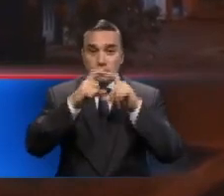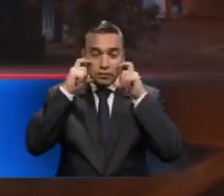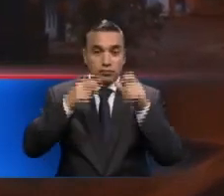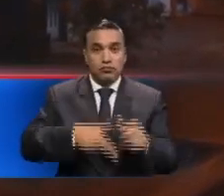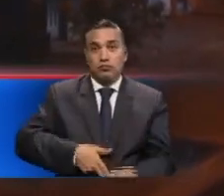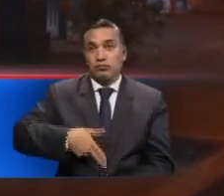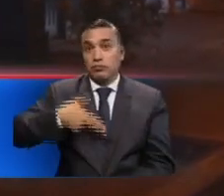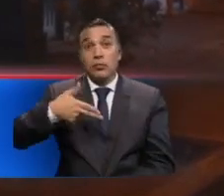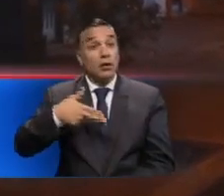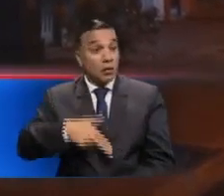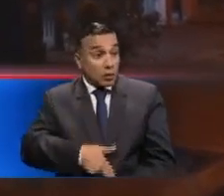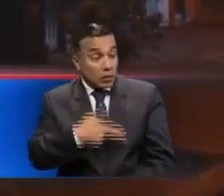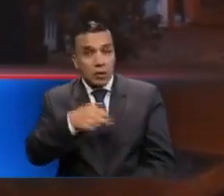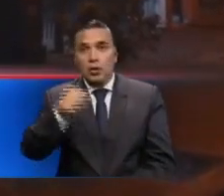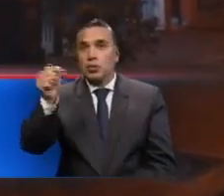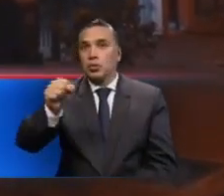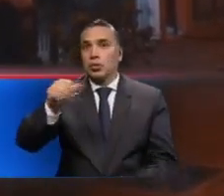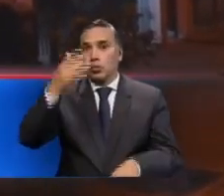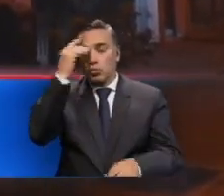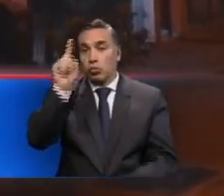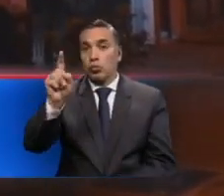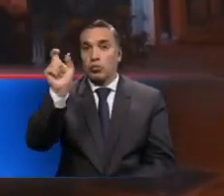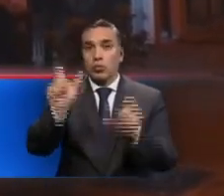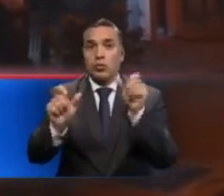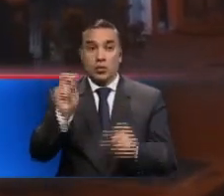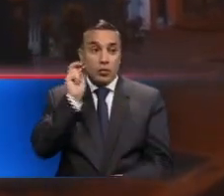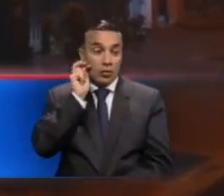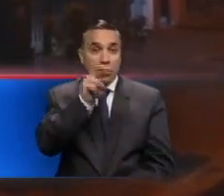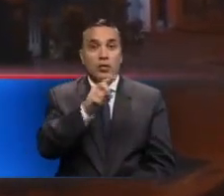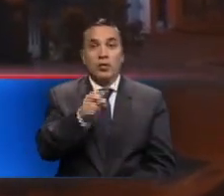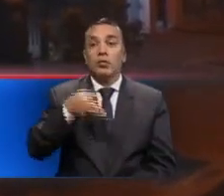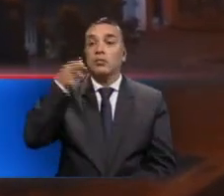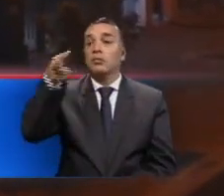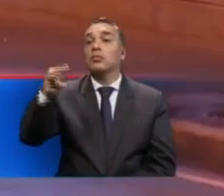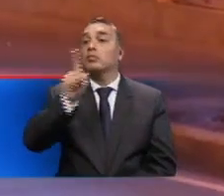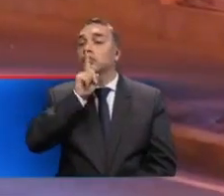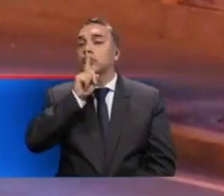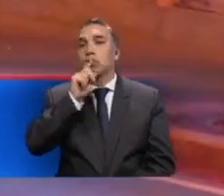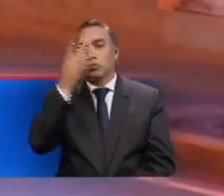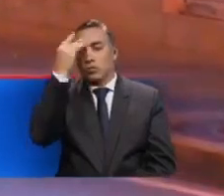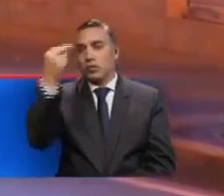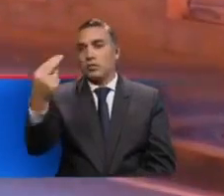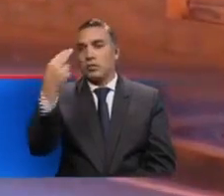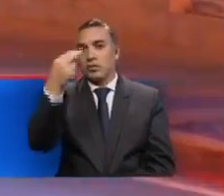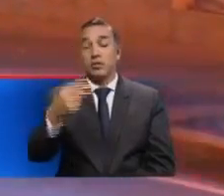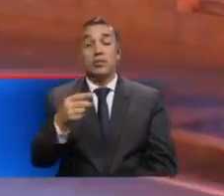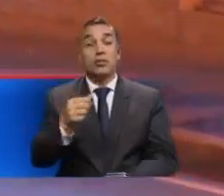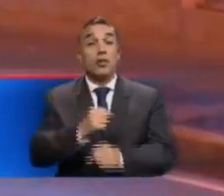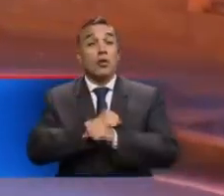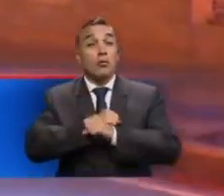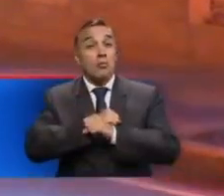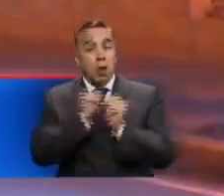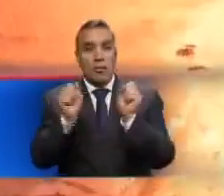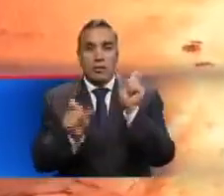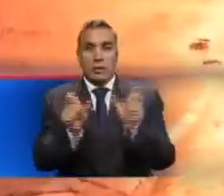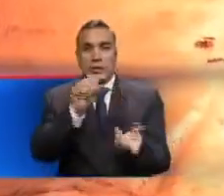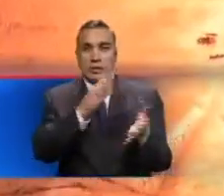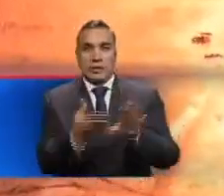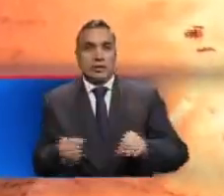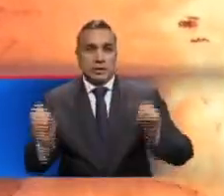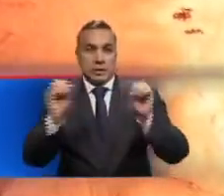armados. ¿Armados? Sí, porque a un señor al frente le habían mostrado un arma para que se quede callado porque los había visto. La fuerte explosión no causó